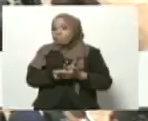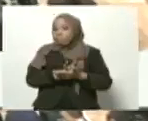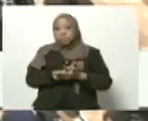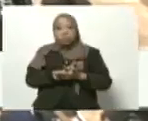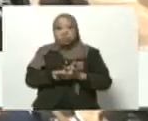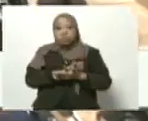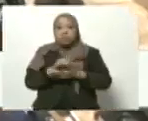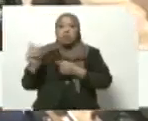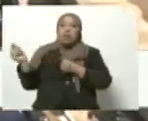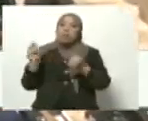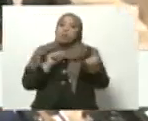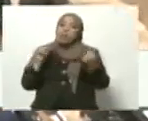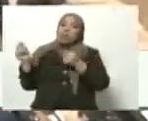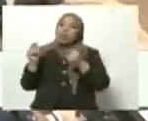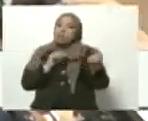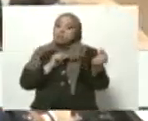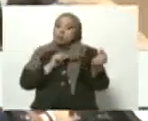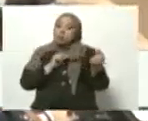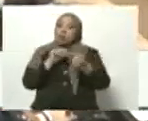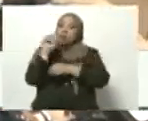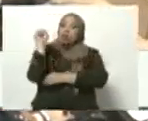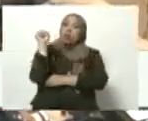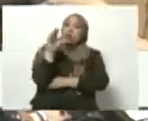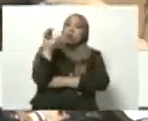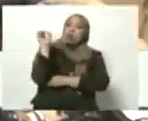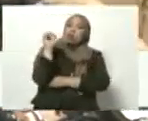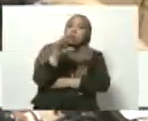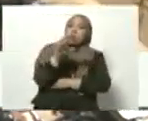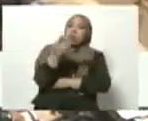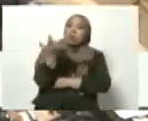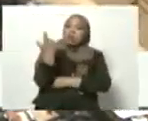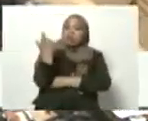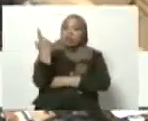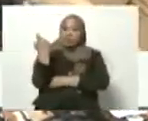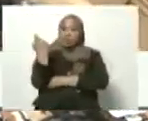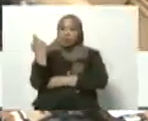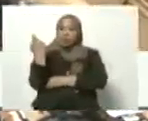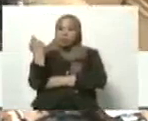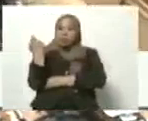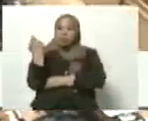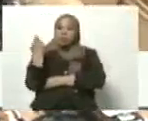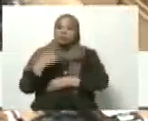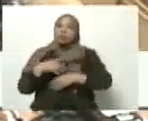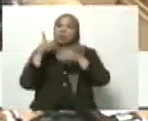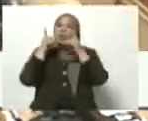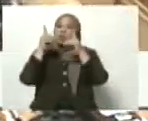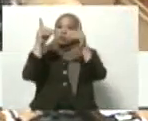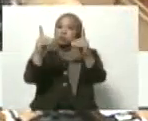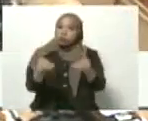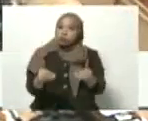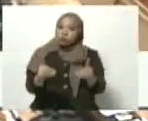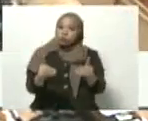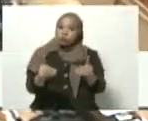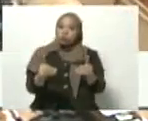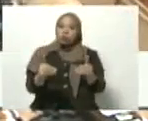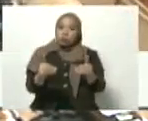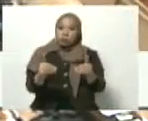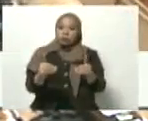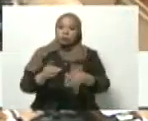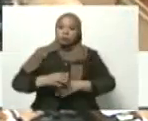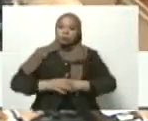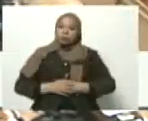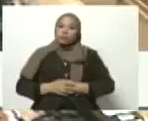Se discute en el Congreso lo que debería estar decidido. En